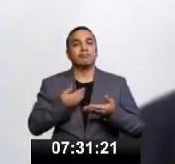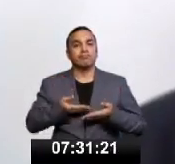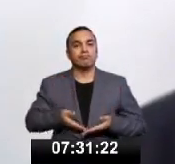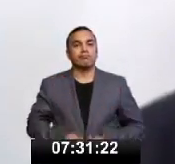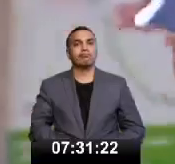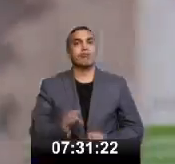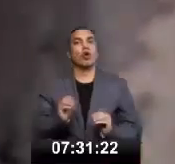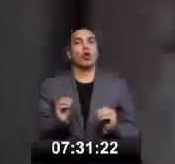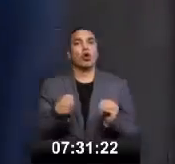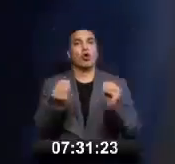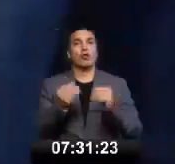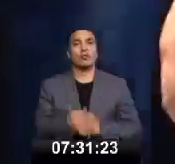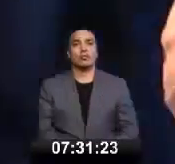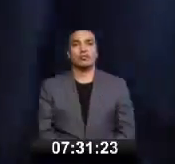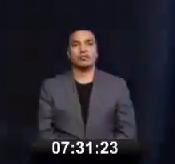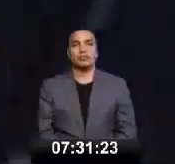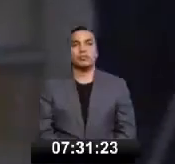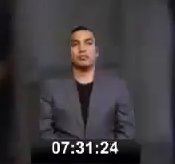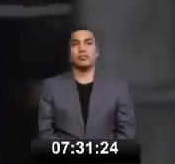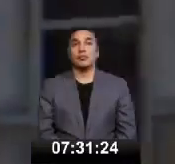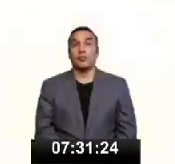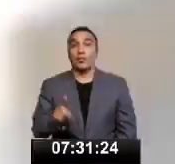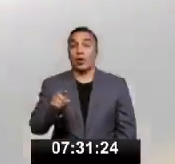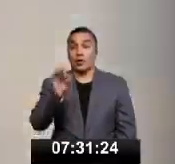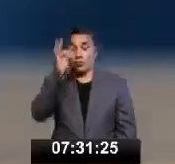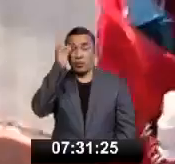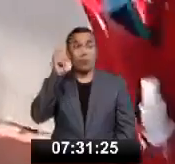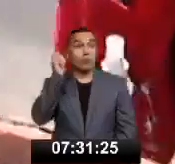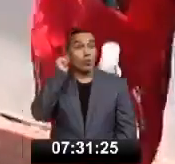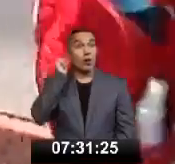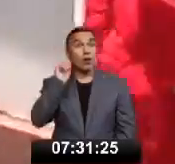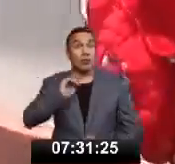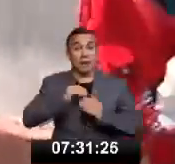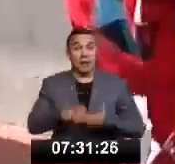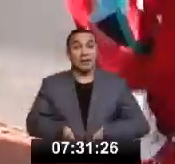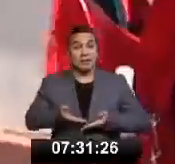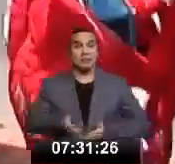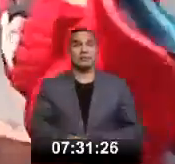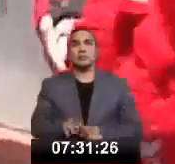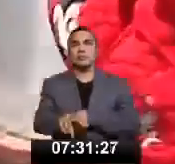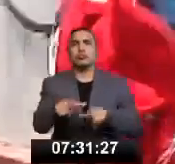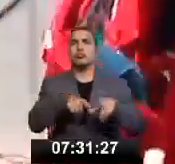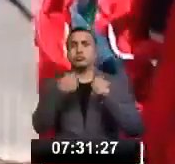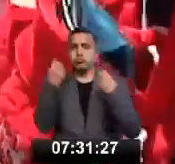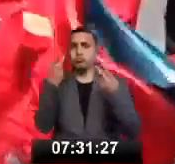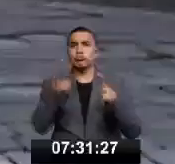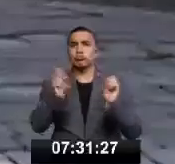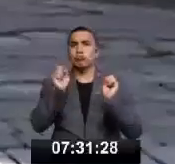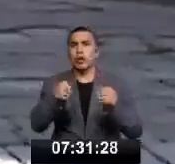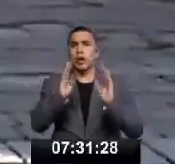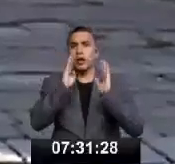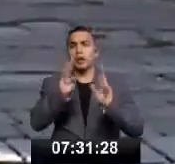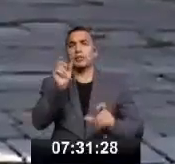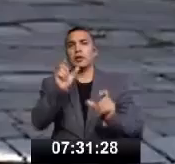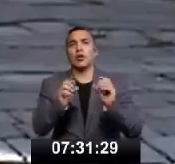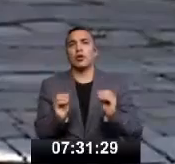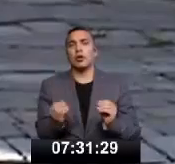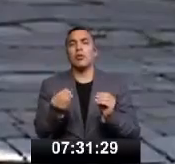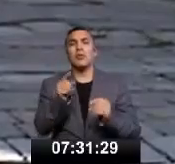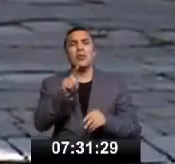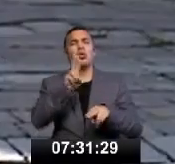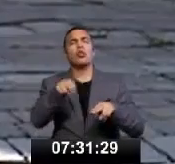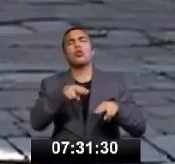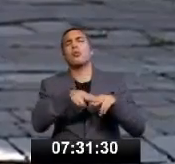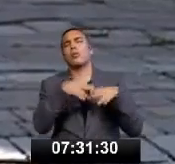Código Penal es una violación. En la maternidad Isidro Ayora existe un espacio para atender embarazos adolescentes. Es habitual observar jóvenes que a